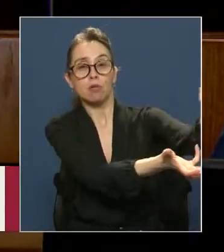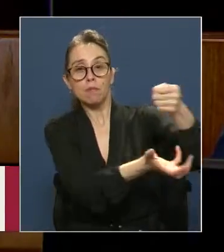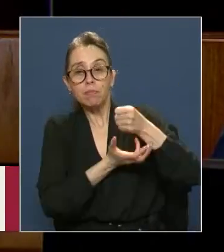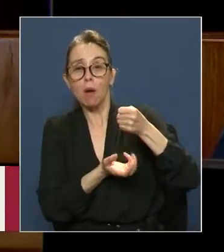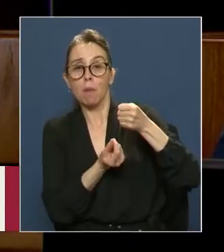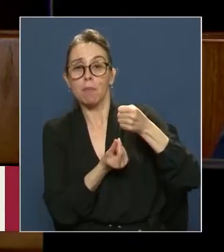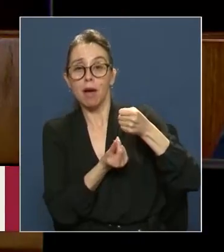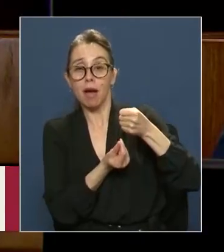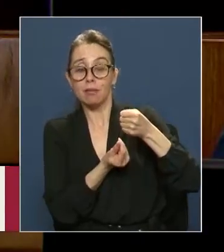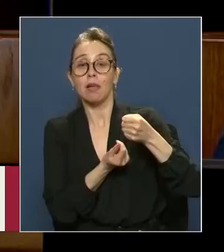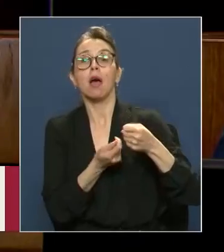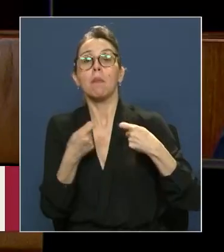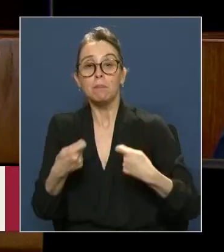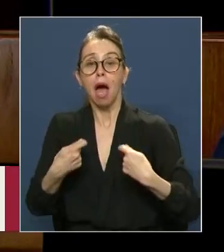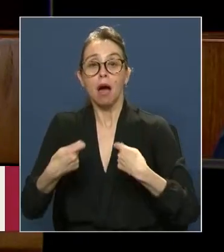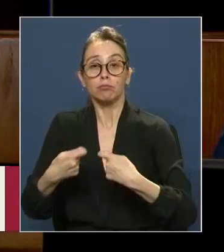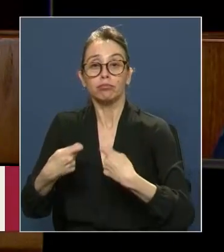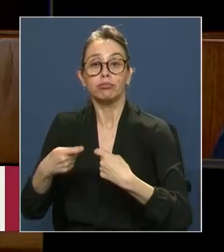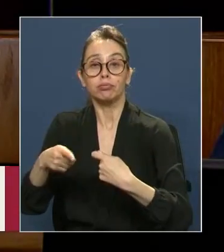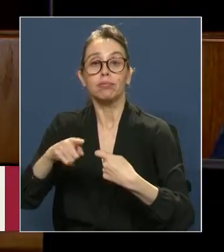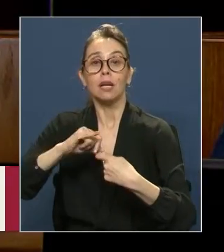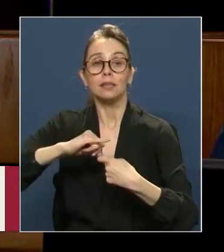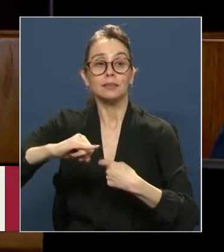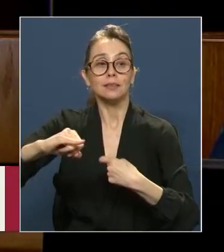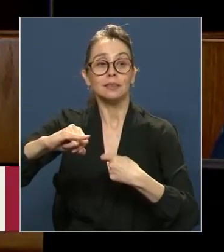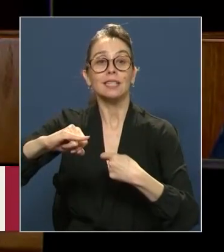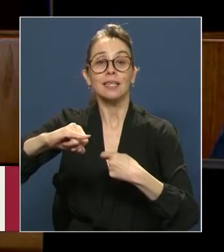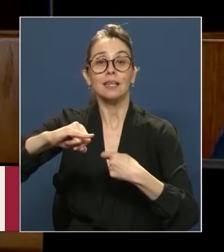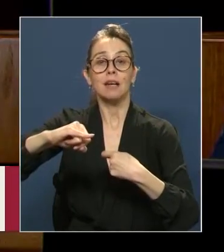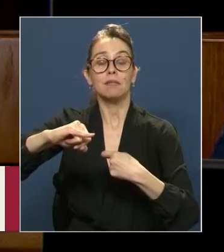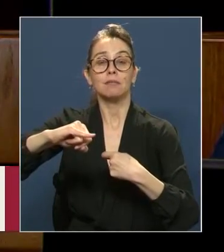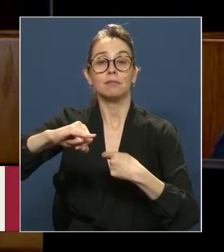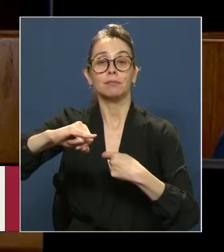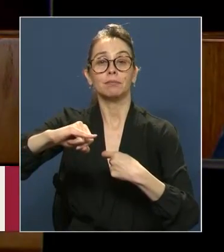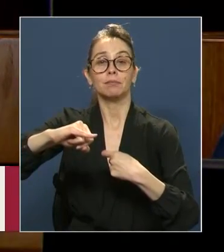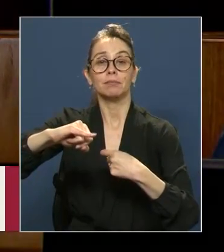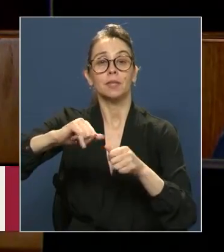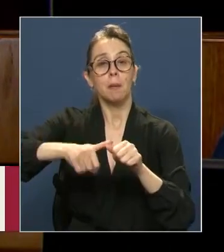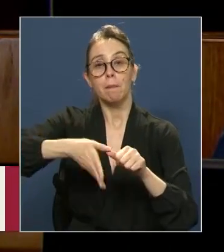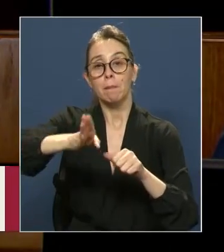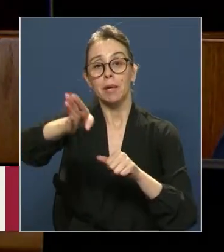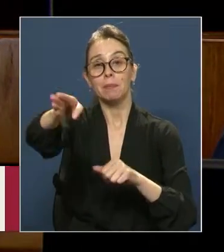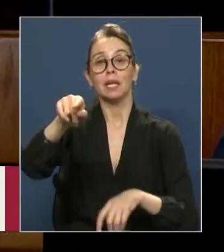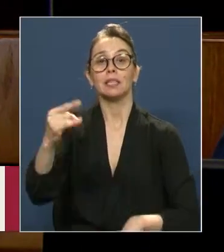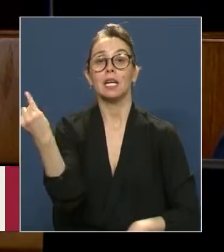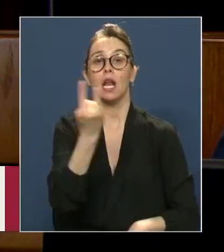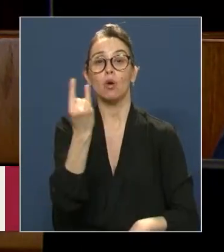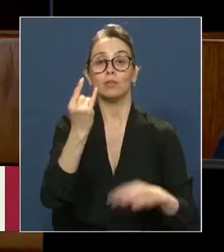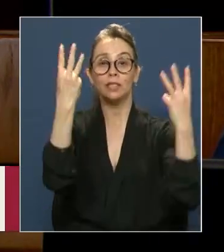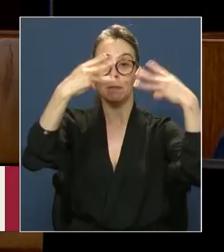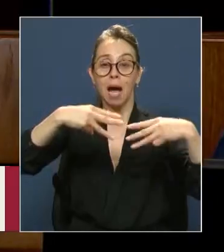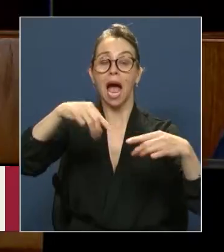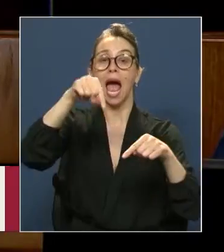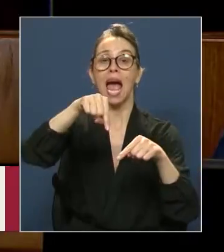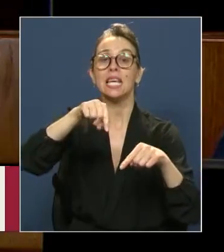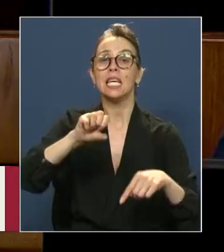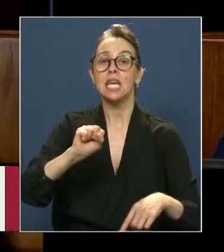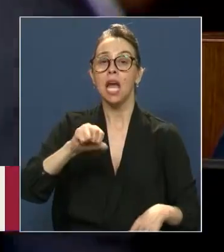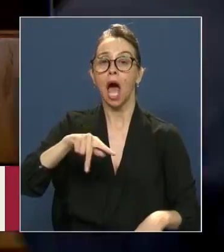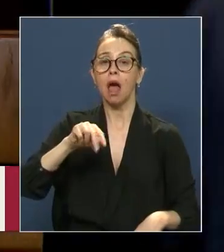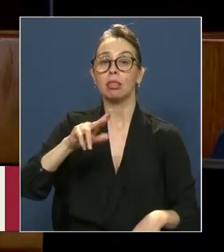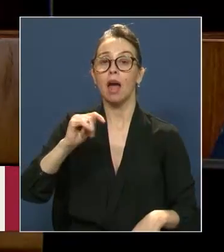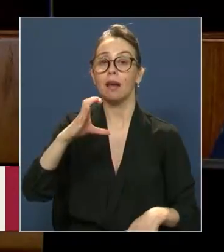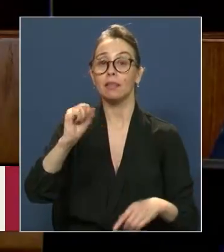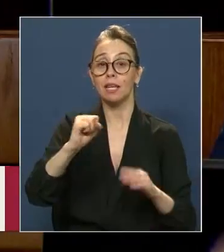tratando de conseguir recursos para poder sostener la continuidad permanente de la universidad y de estos proyectos que son